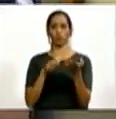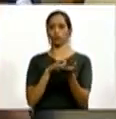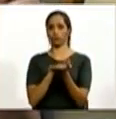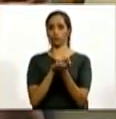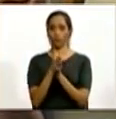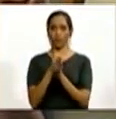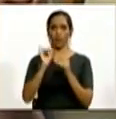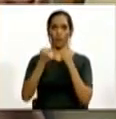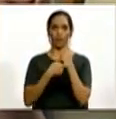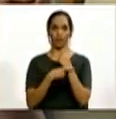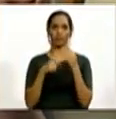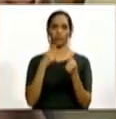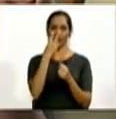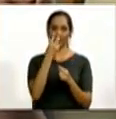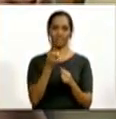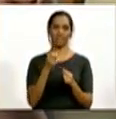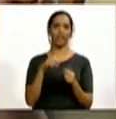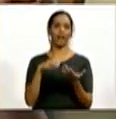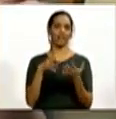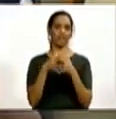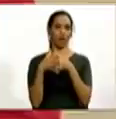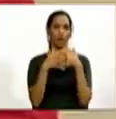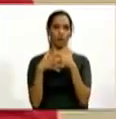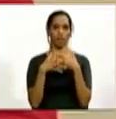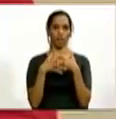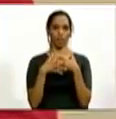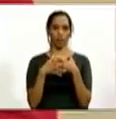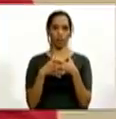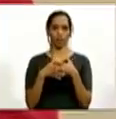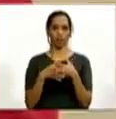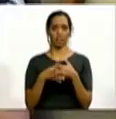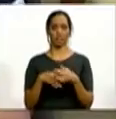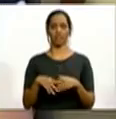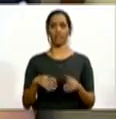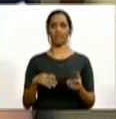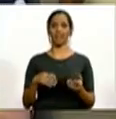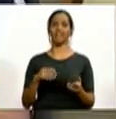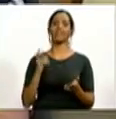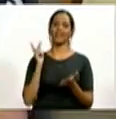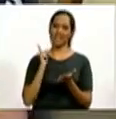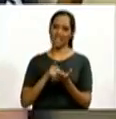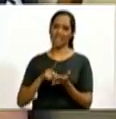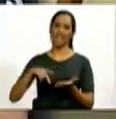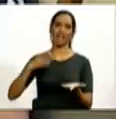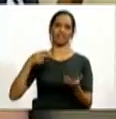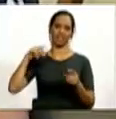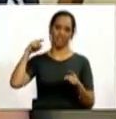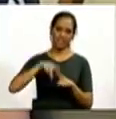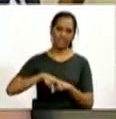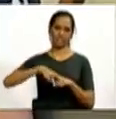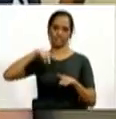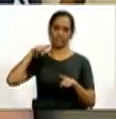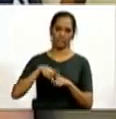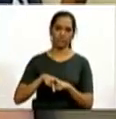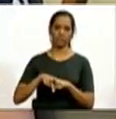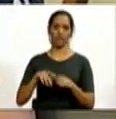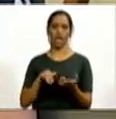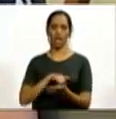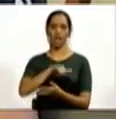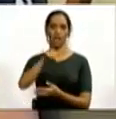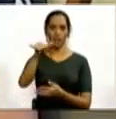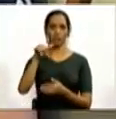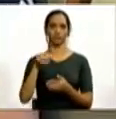Juan Guaidó después de la visita a Estados Unidos. Sí, sí. Y no se desestima porque venían dándole cuero a la gira. La